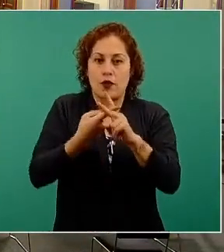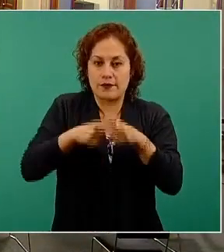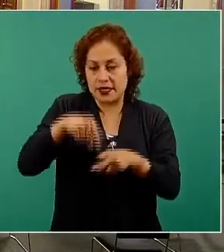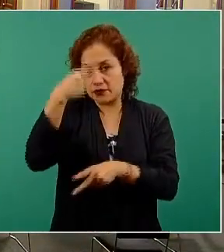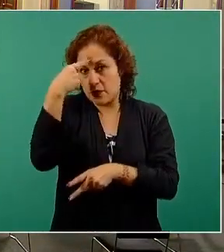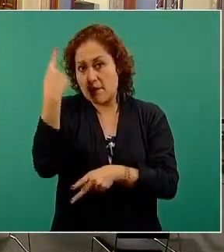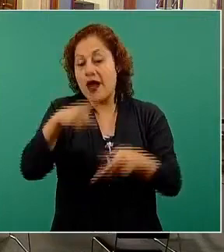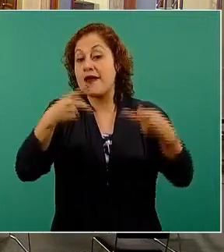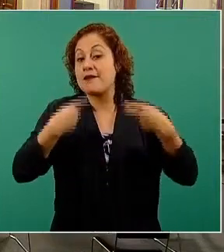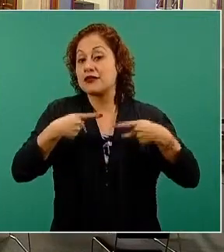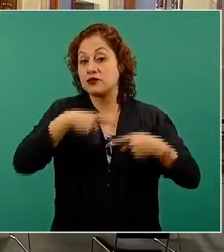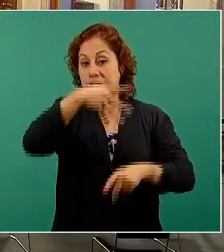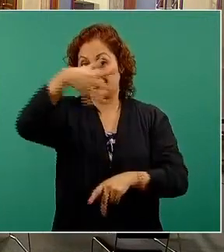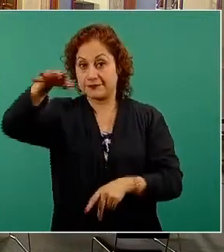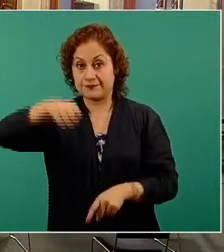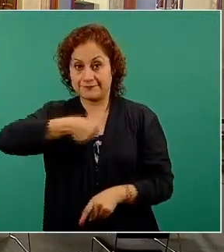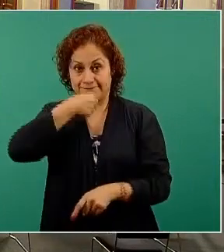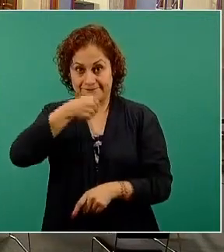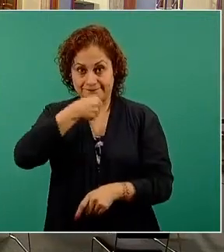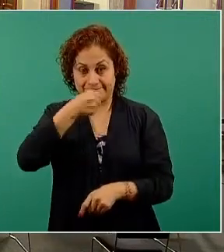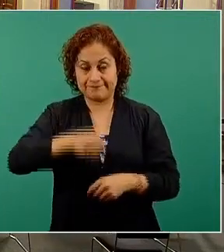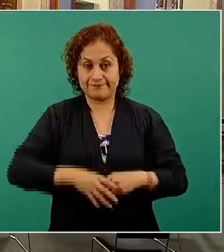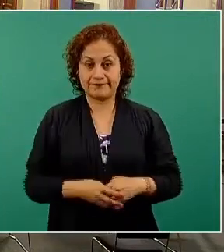mayores. La siguiente.